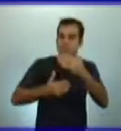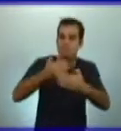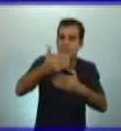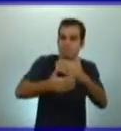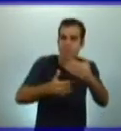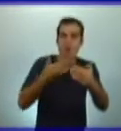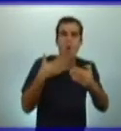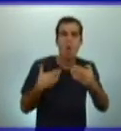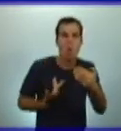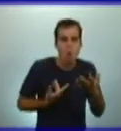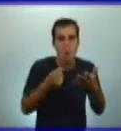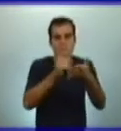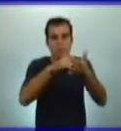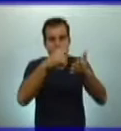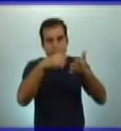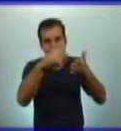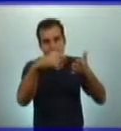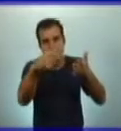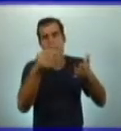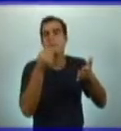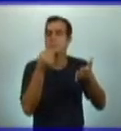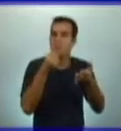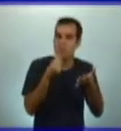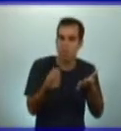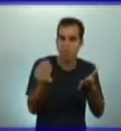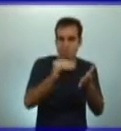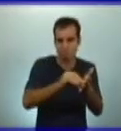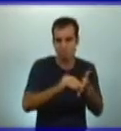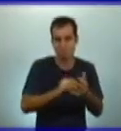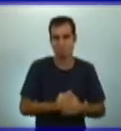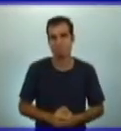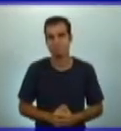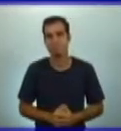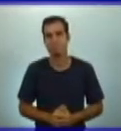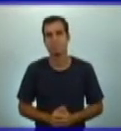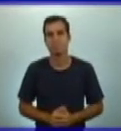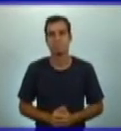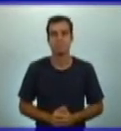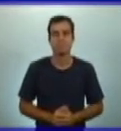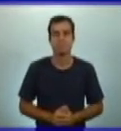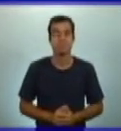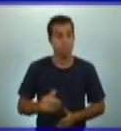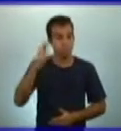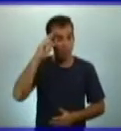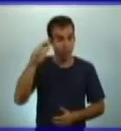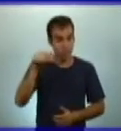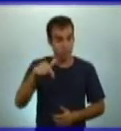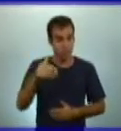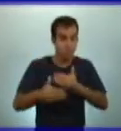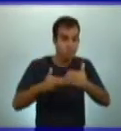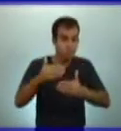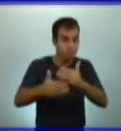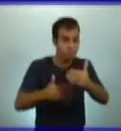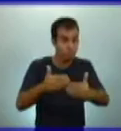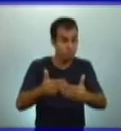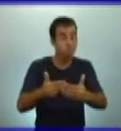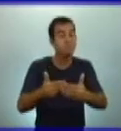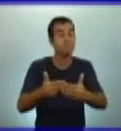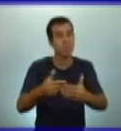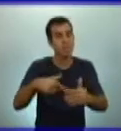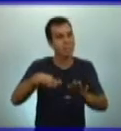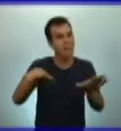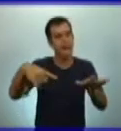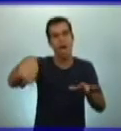los procedimientos escritos de ambas operaciones. Les recuerdo que estos pasos también, o procedimiento escrito, lo